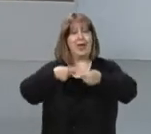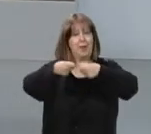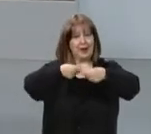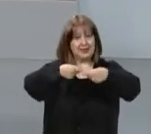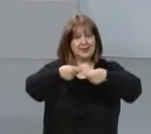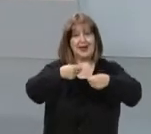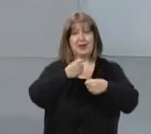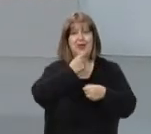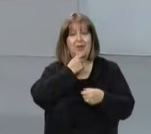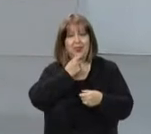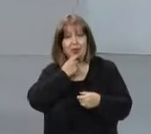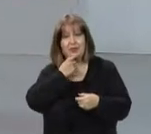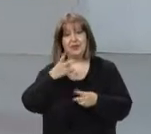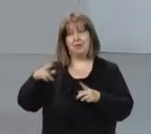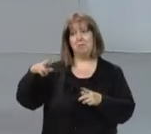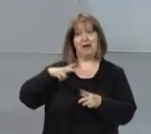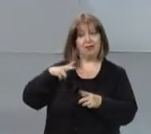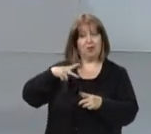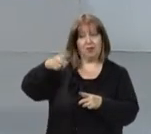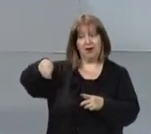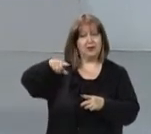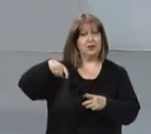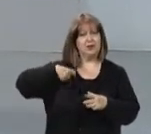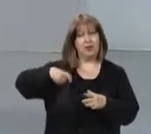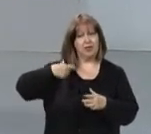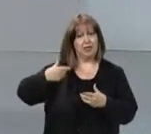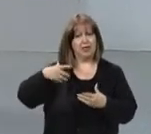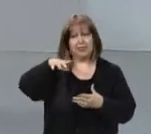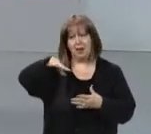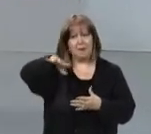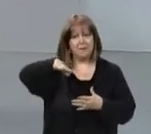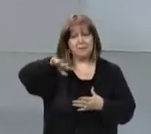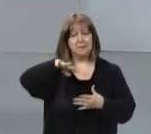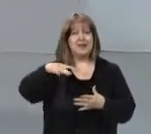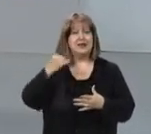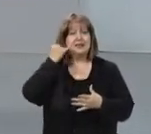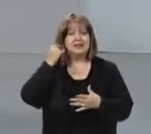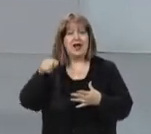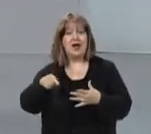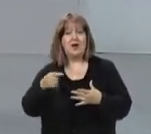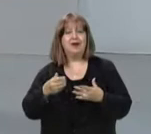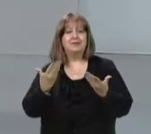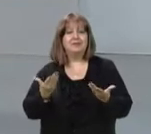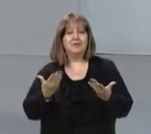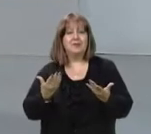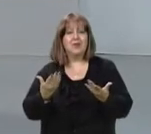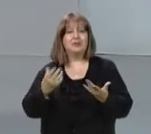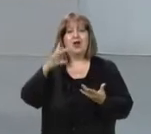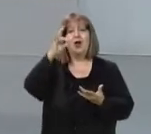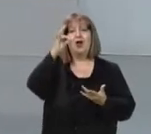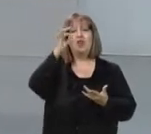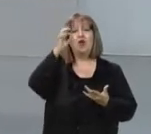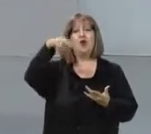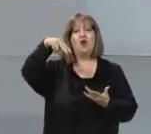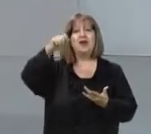aquí de Mendoza, sino particulares, toda la sociedad mendocina que se allí se sumó a la gran acción de la Donatón, ¿ustedes recuerden?